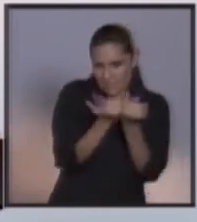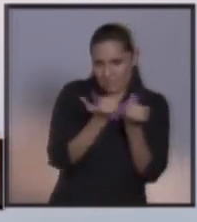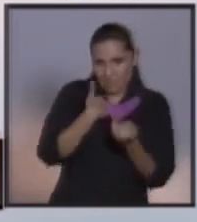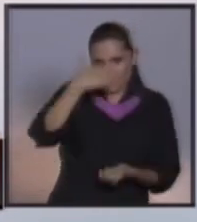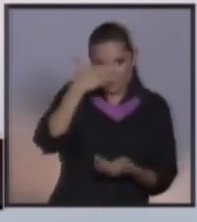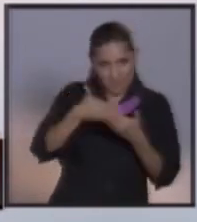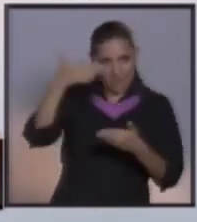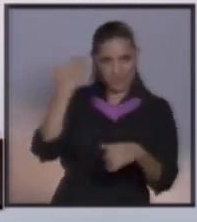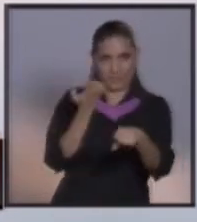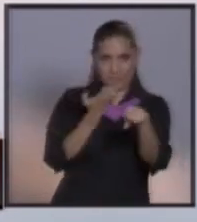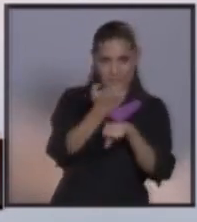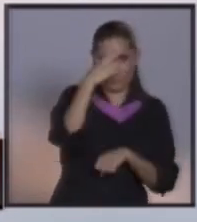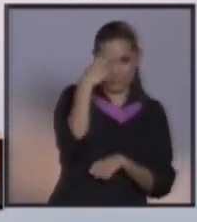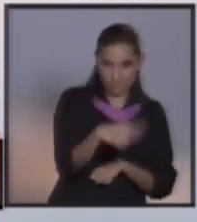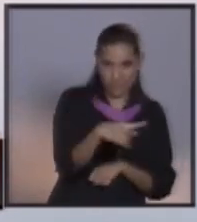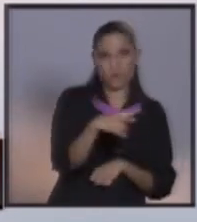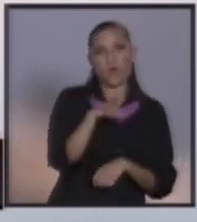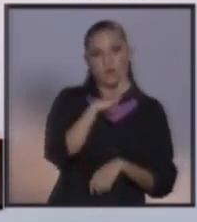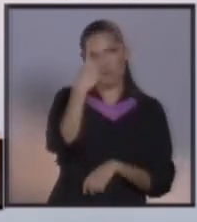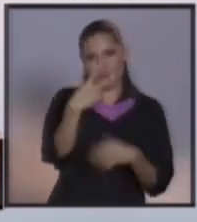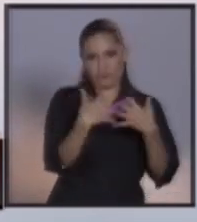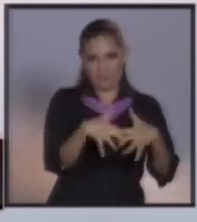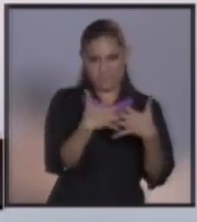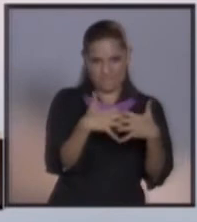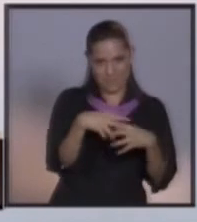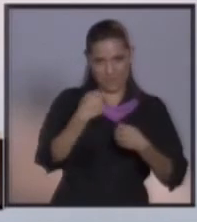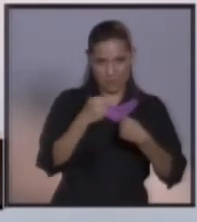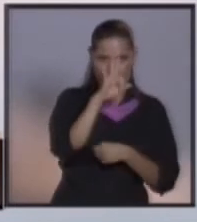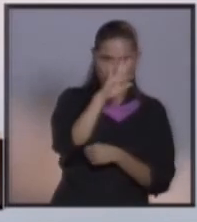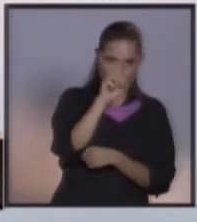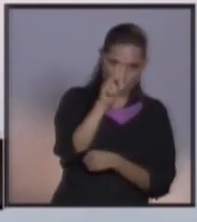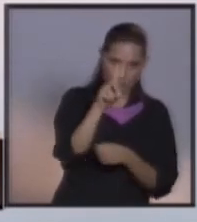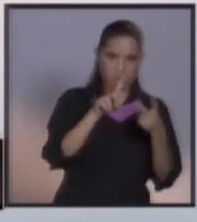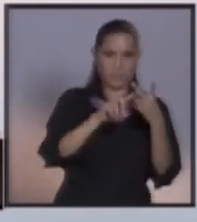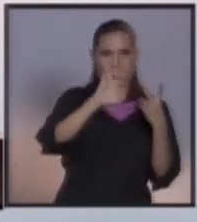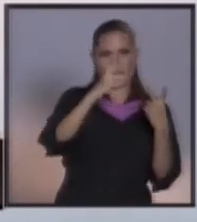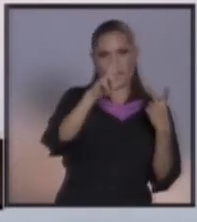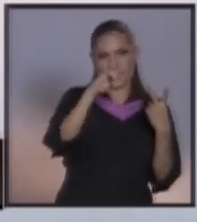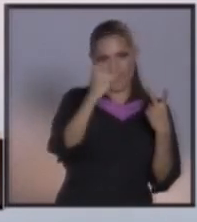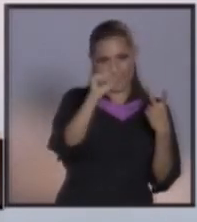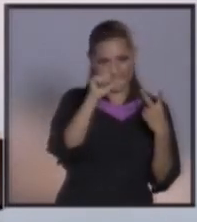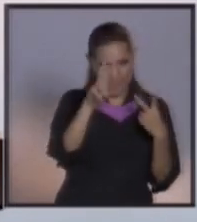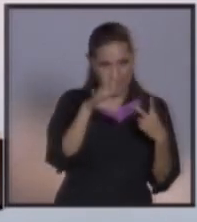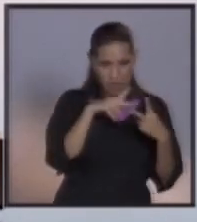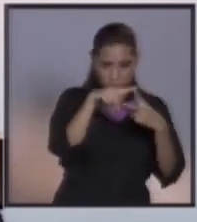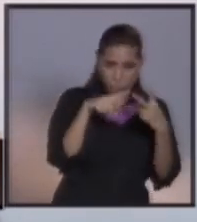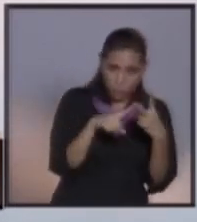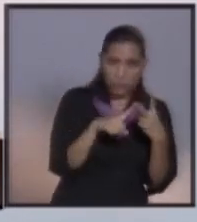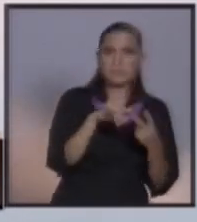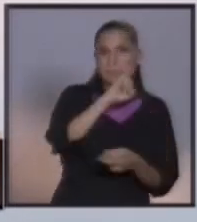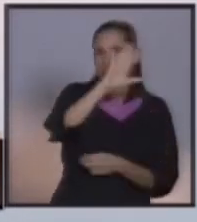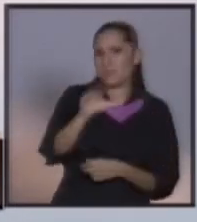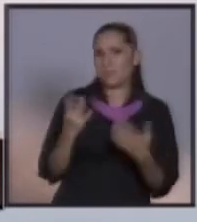México, 2 empresas, Chrysler y Ford, estaban a punto de cerrar. El acuerdo con estas 2 empresas permitió que se quedaran,